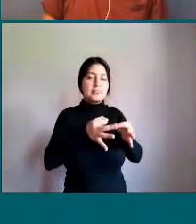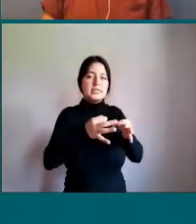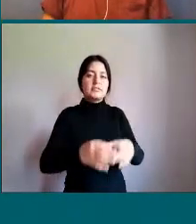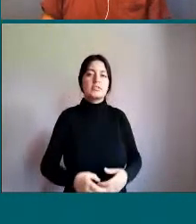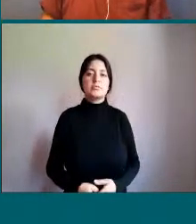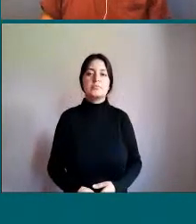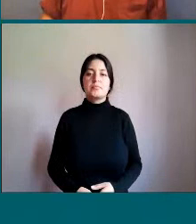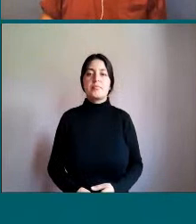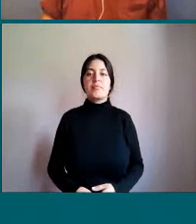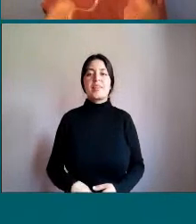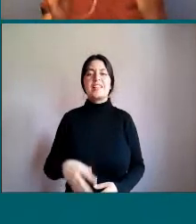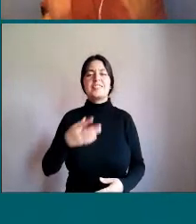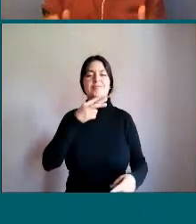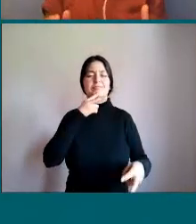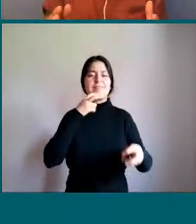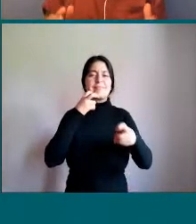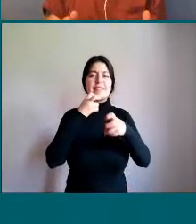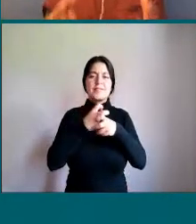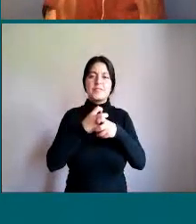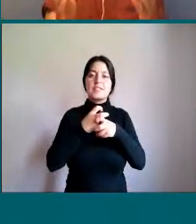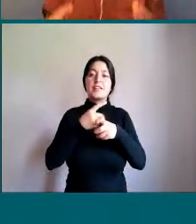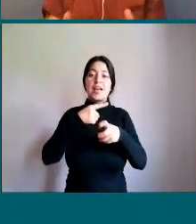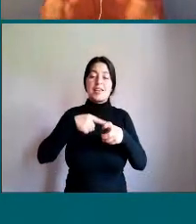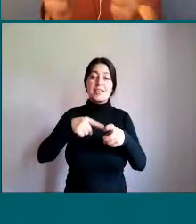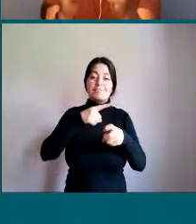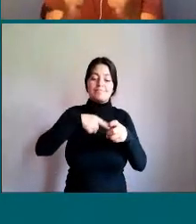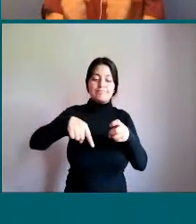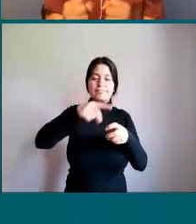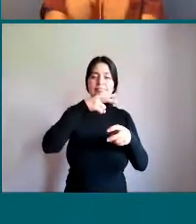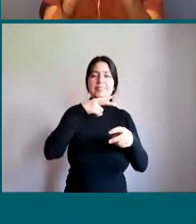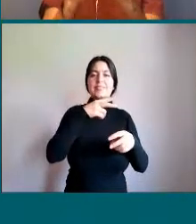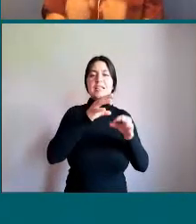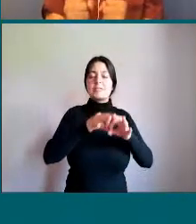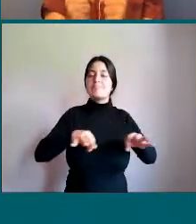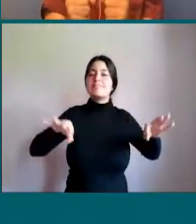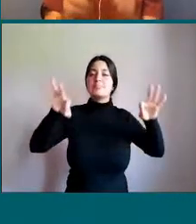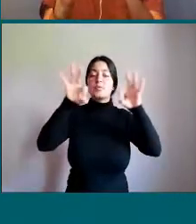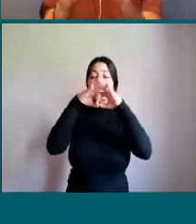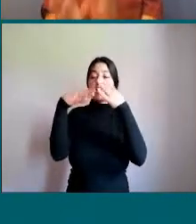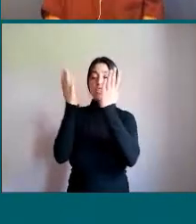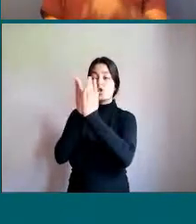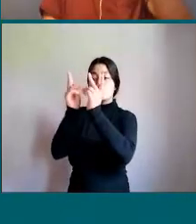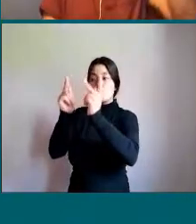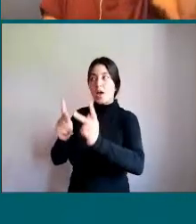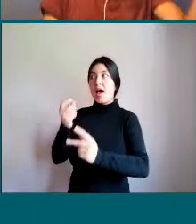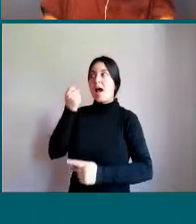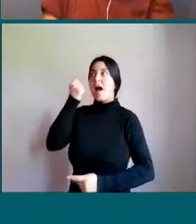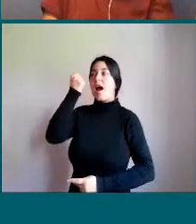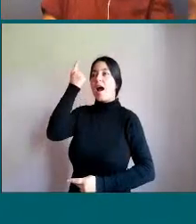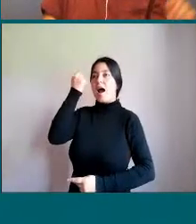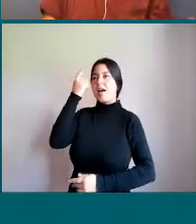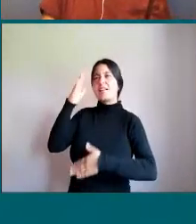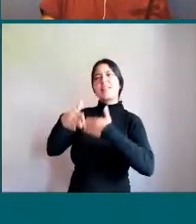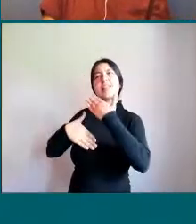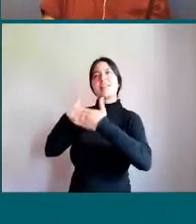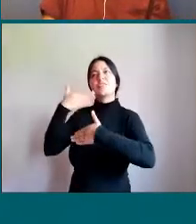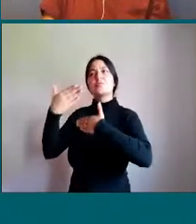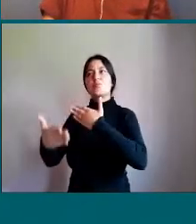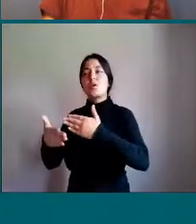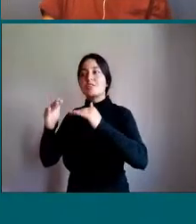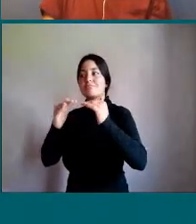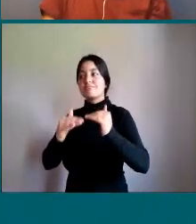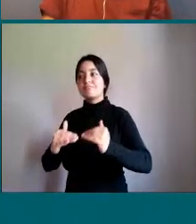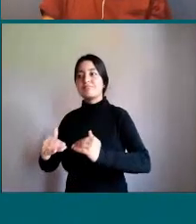y además son muy importantes para que el alumnado los conceptualice, los entienda, para después seguir subiendo en el escalafón